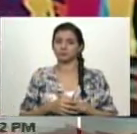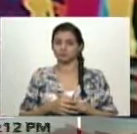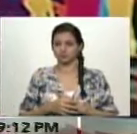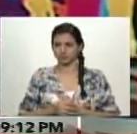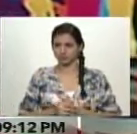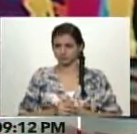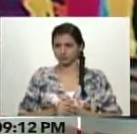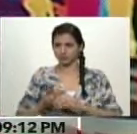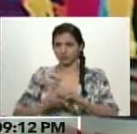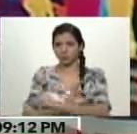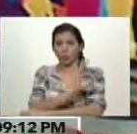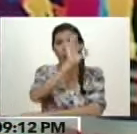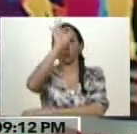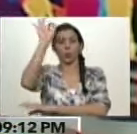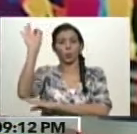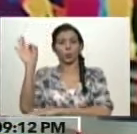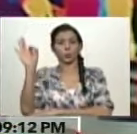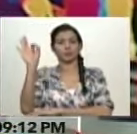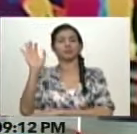intensa y extensa,